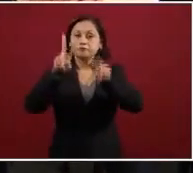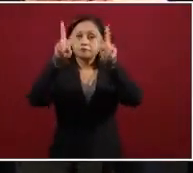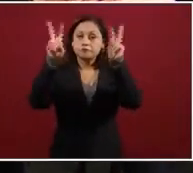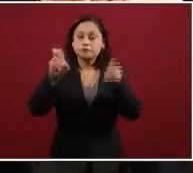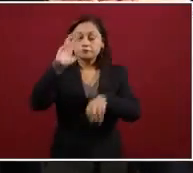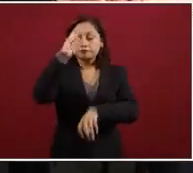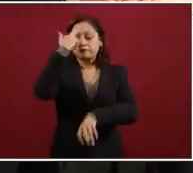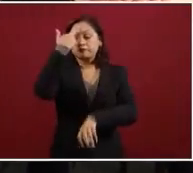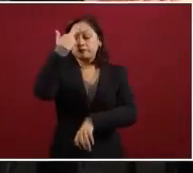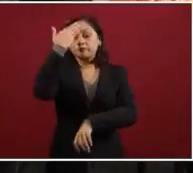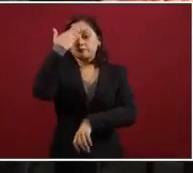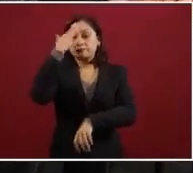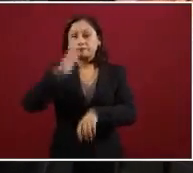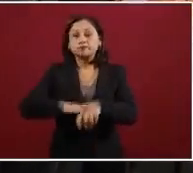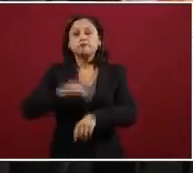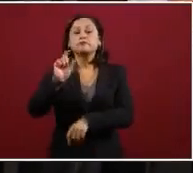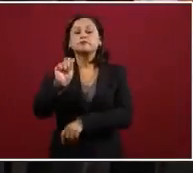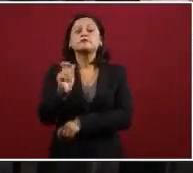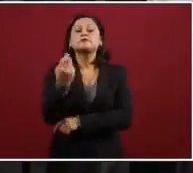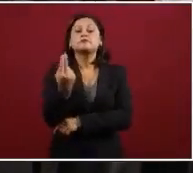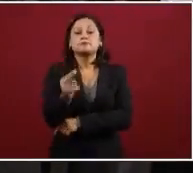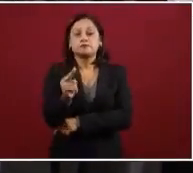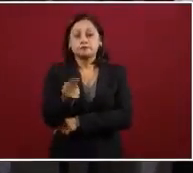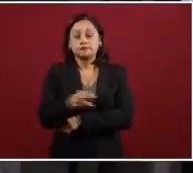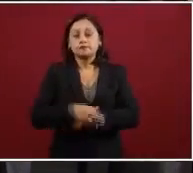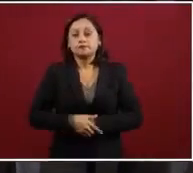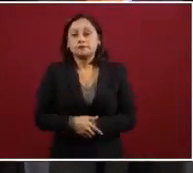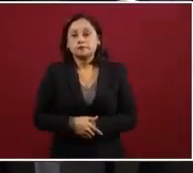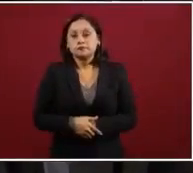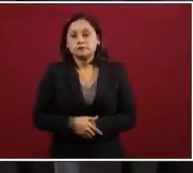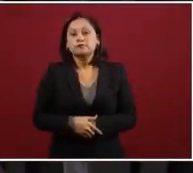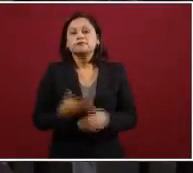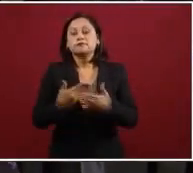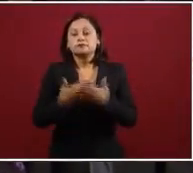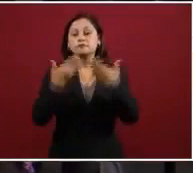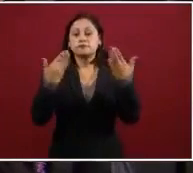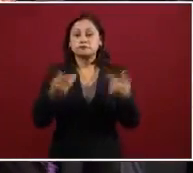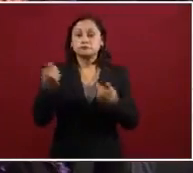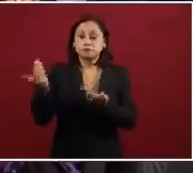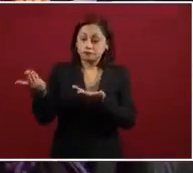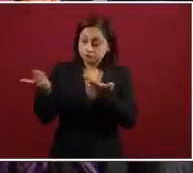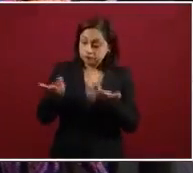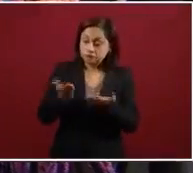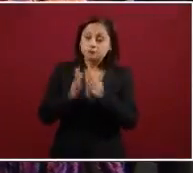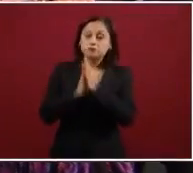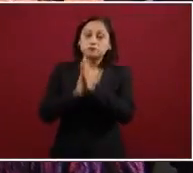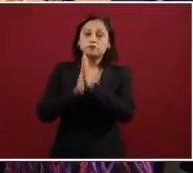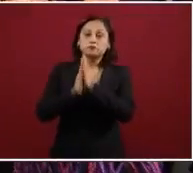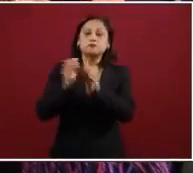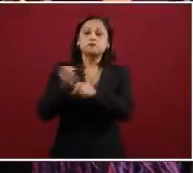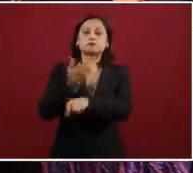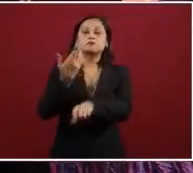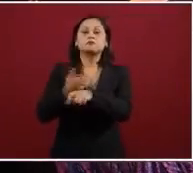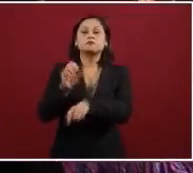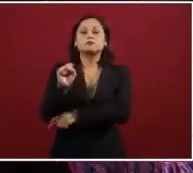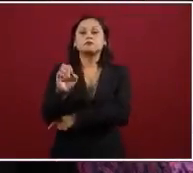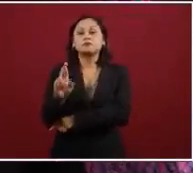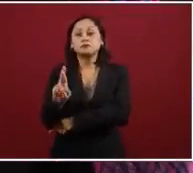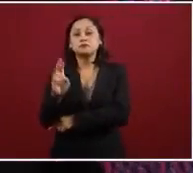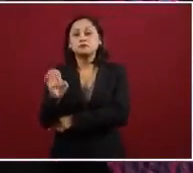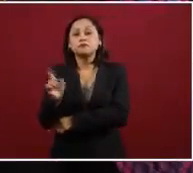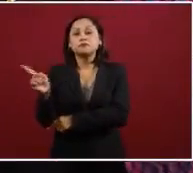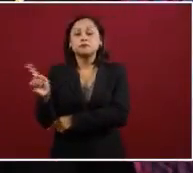ahora vamos a pedirle al secretario de relaciones exteriores- marcelo ebrad que